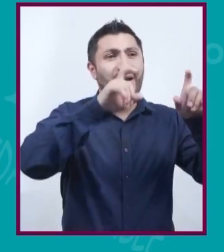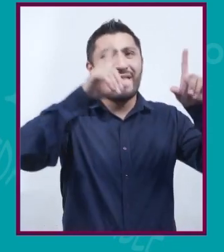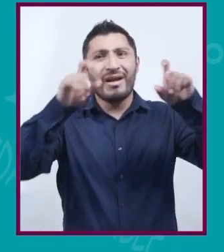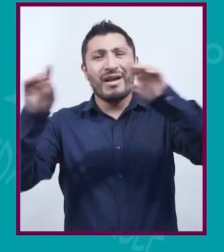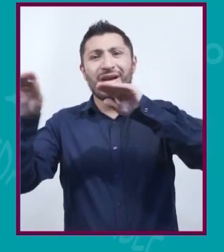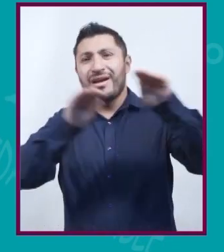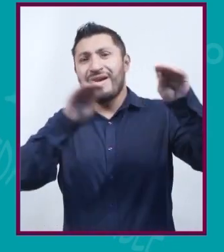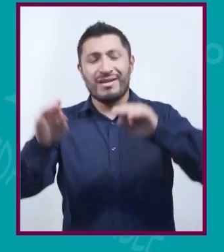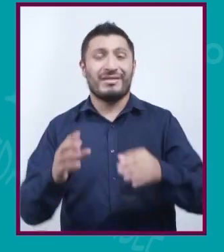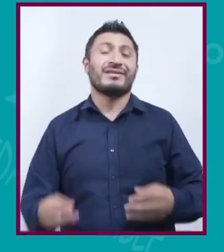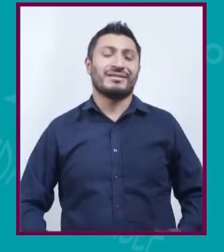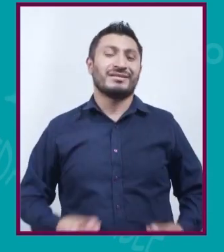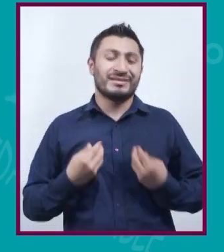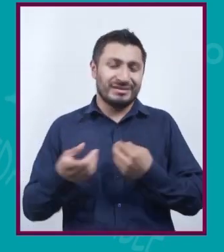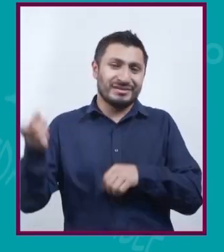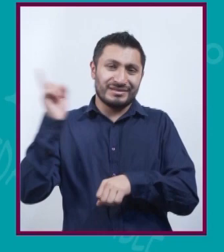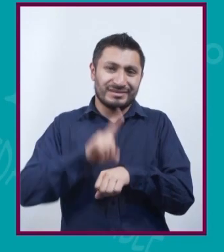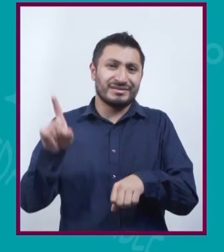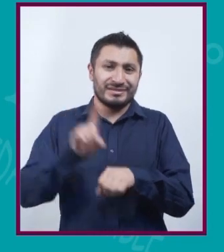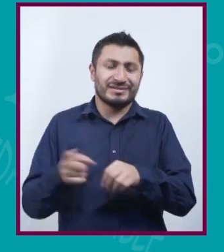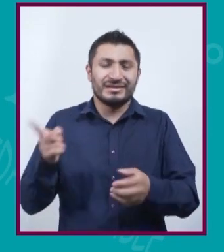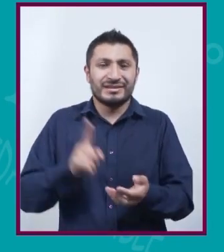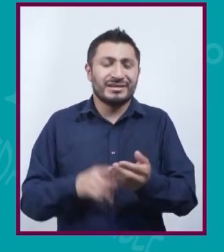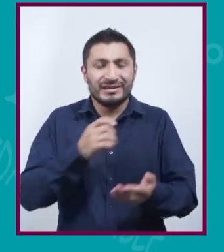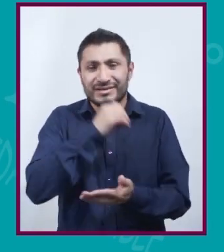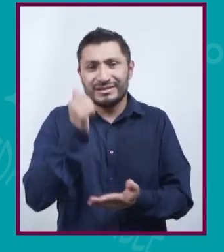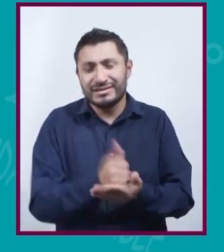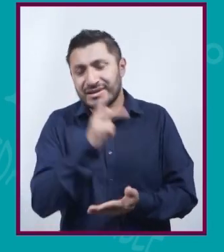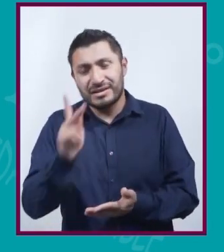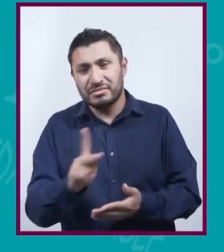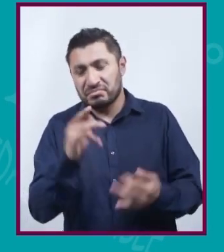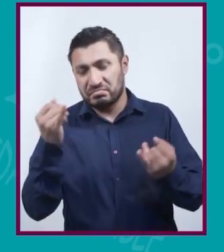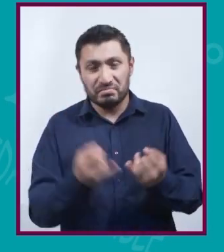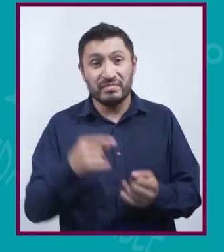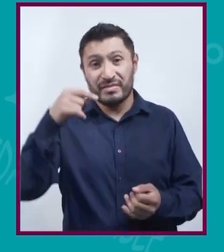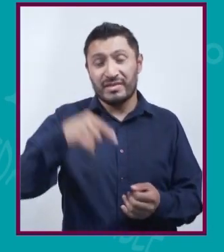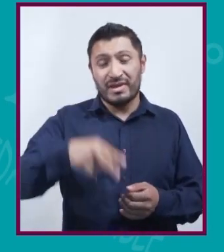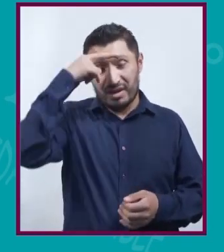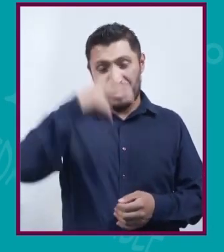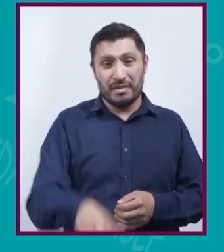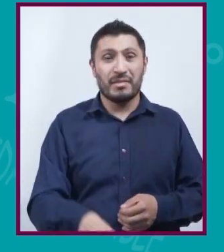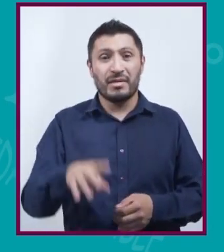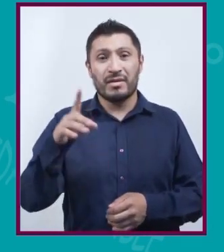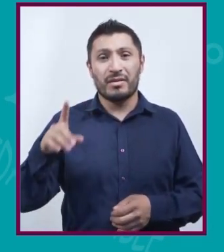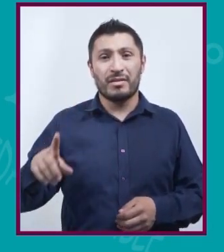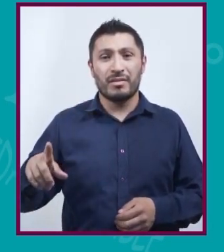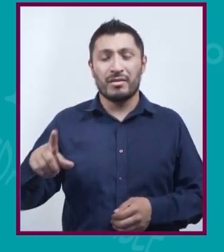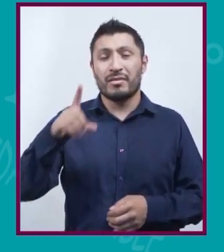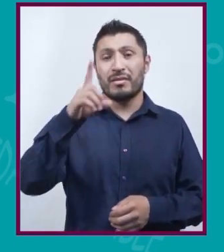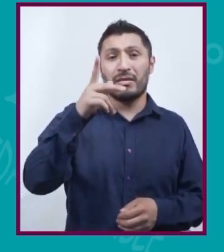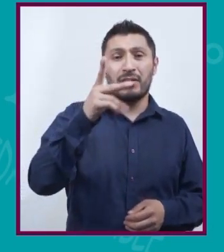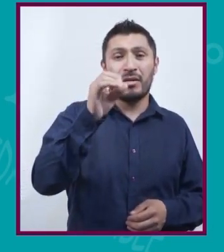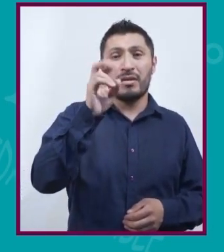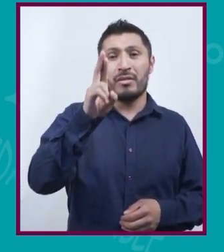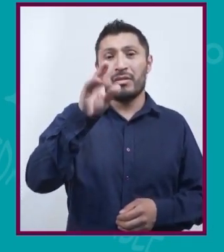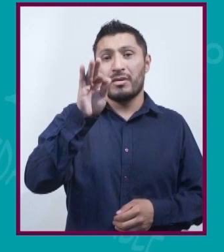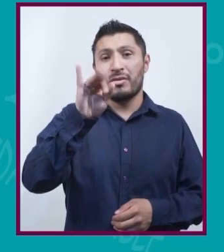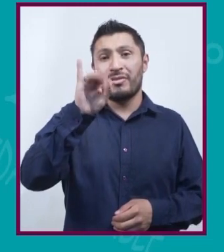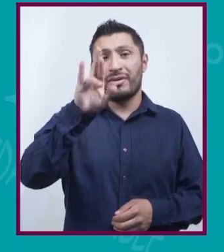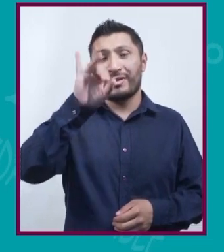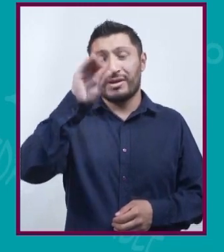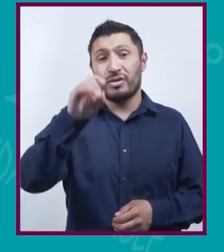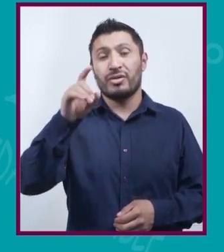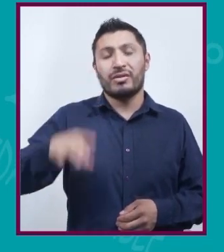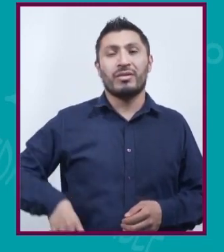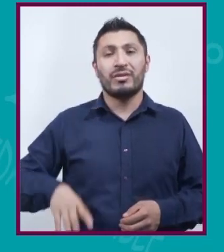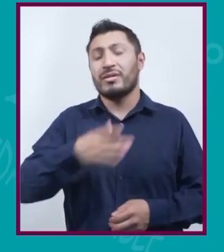vida cotidiana de las ciudades y de los pueblos. En México, Porfirio Díaz fue la primera estrella de cine.